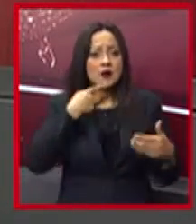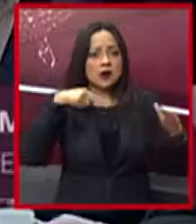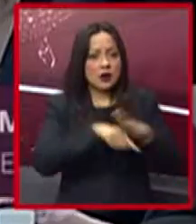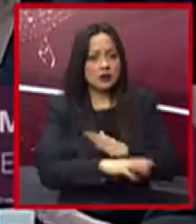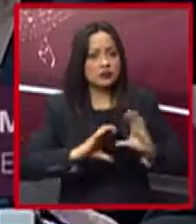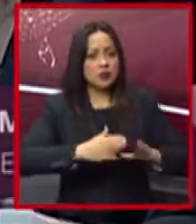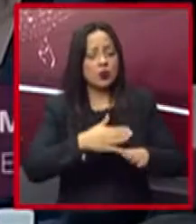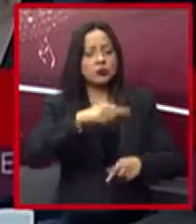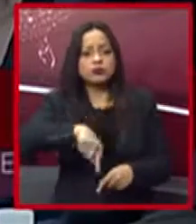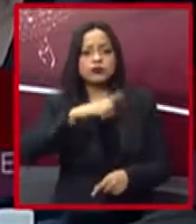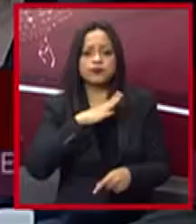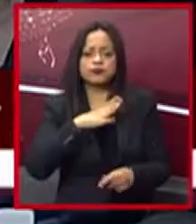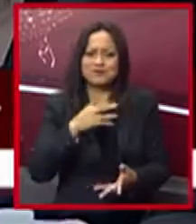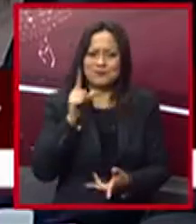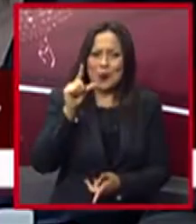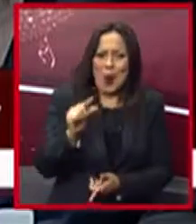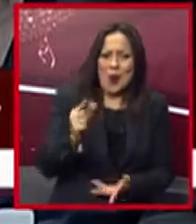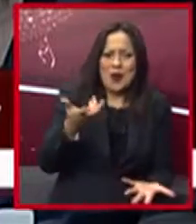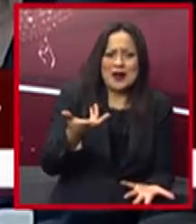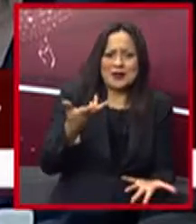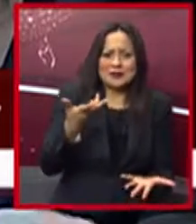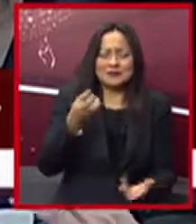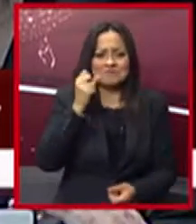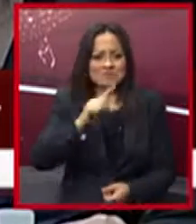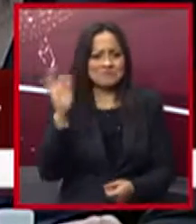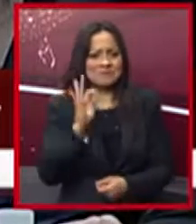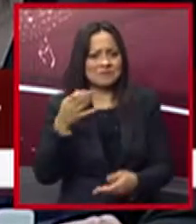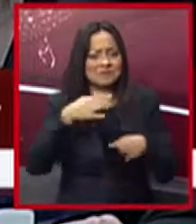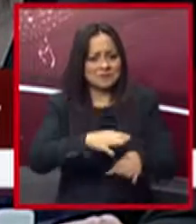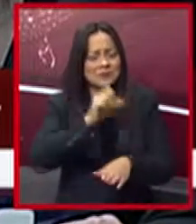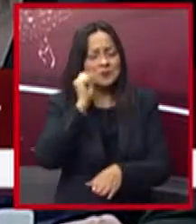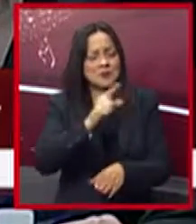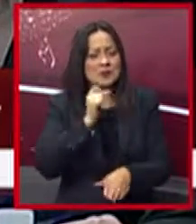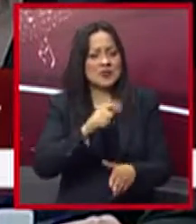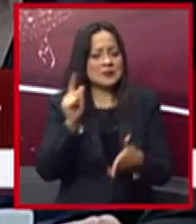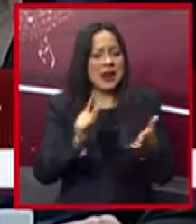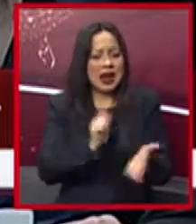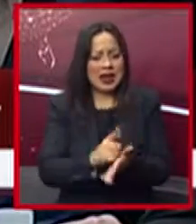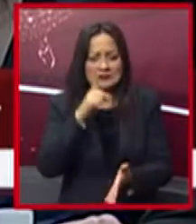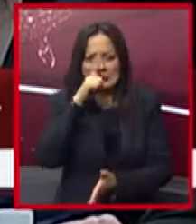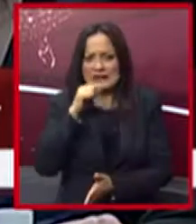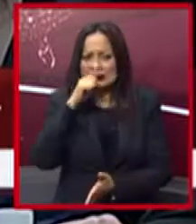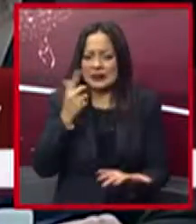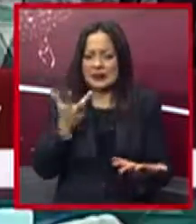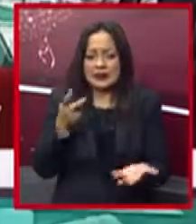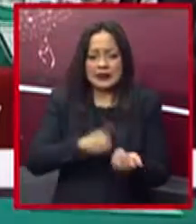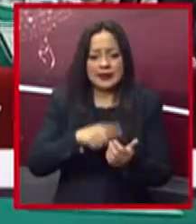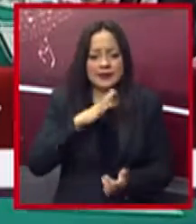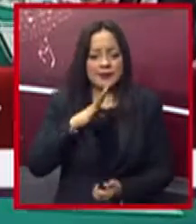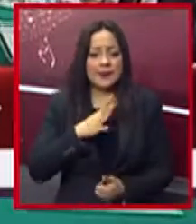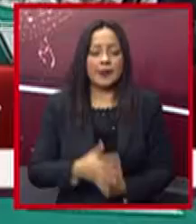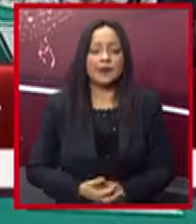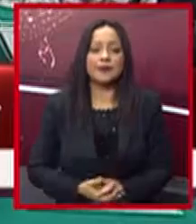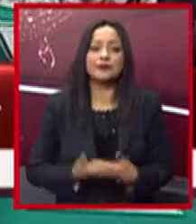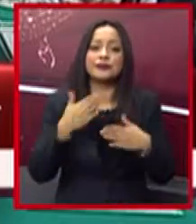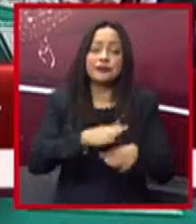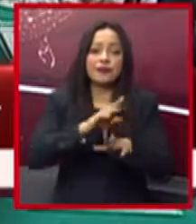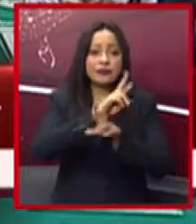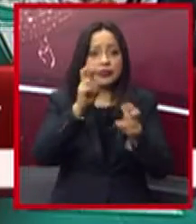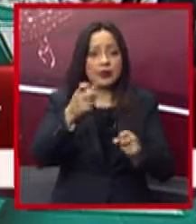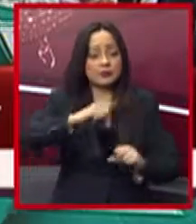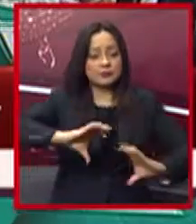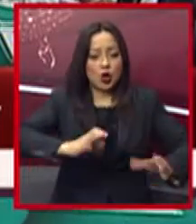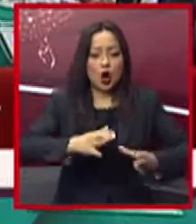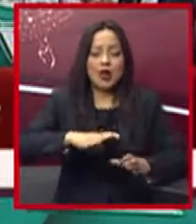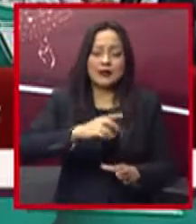colectiva que se han presentado y las posibles deficiencias de la legislación en la materia. Saber su opinión. Y la otra es en materia de acciones